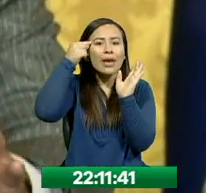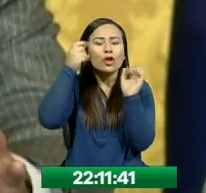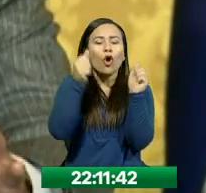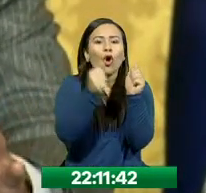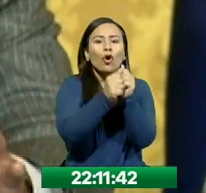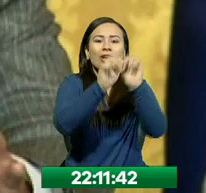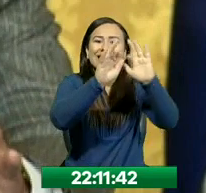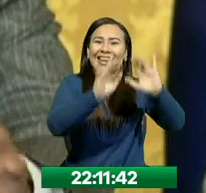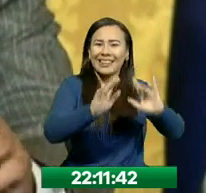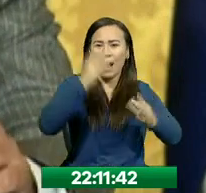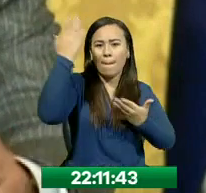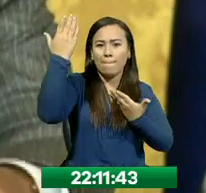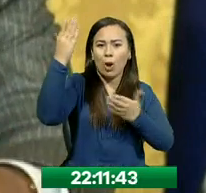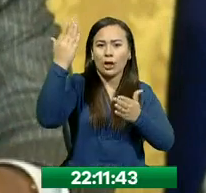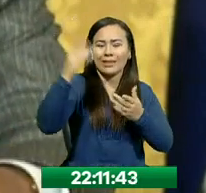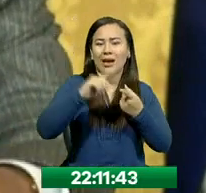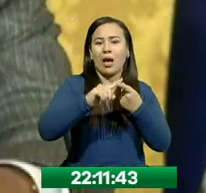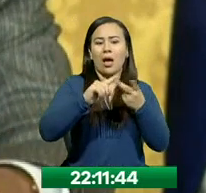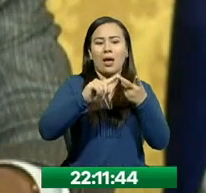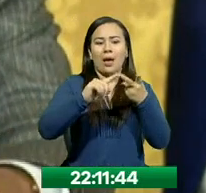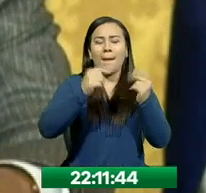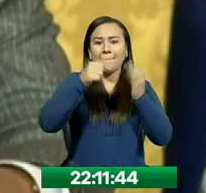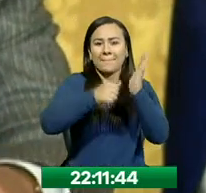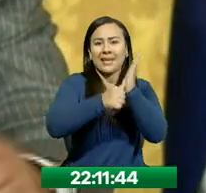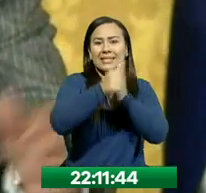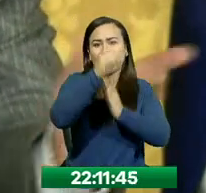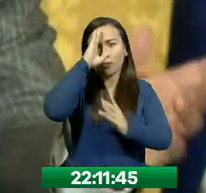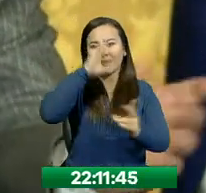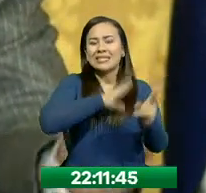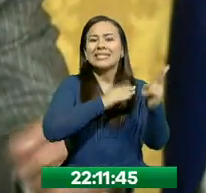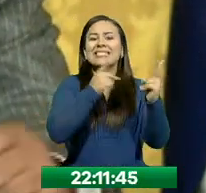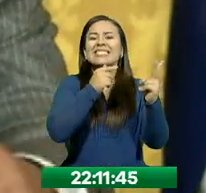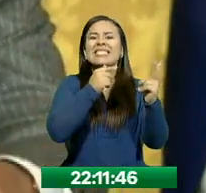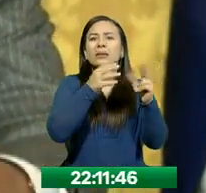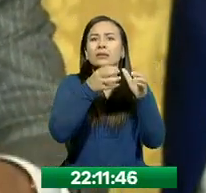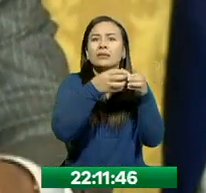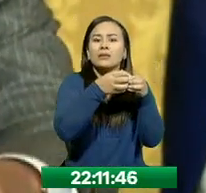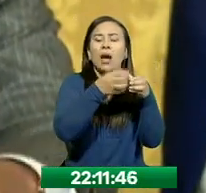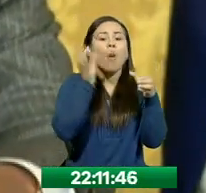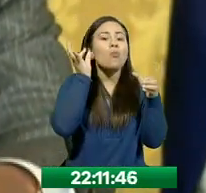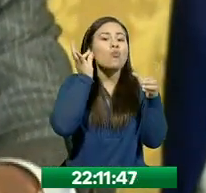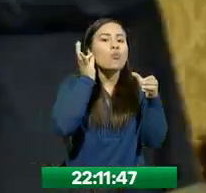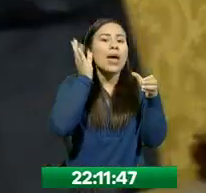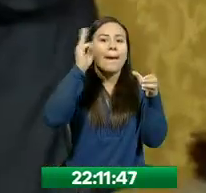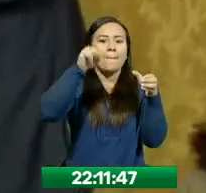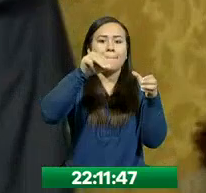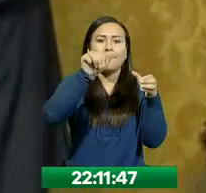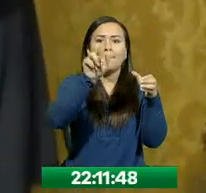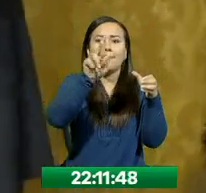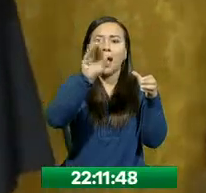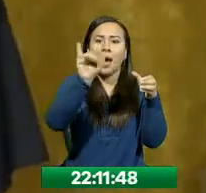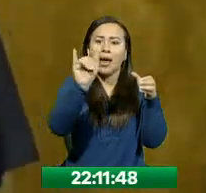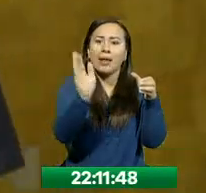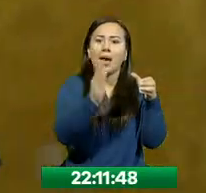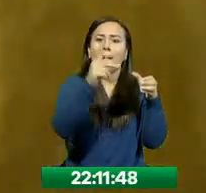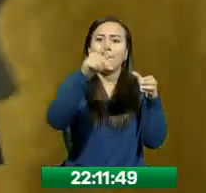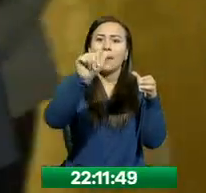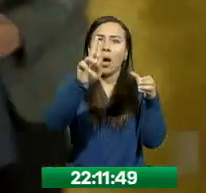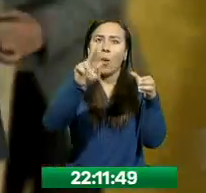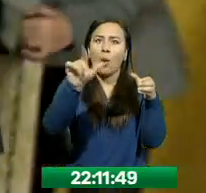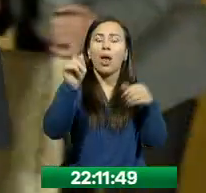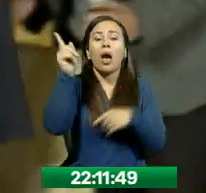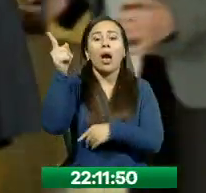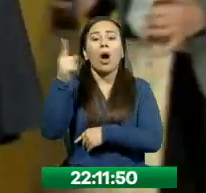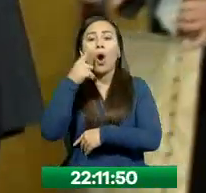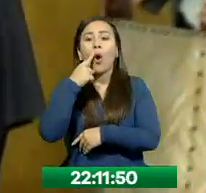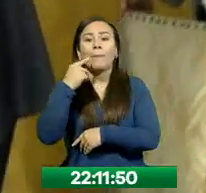de Política y el Ministerio del Interior, y que estará a cargo de la compañera María Paula Romo. José Augusto Briones fue posesionado como